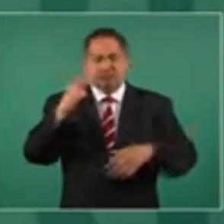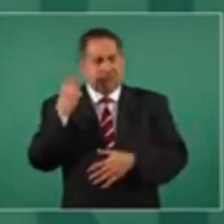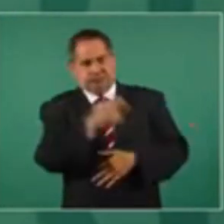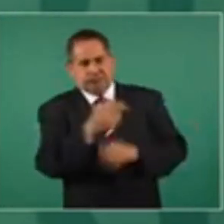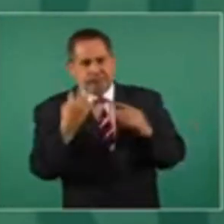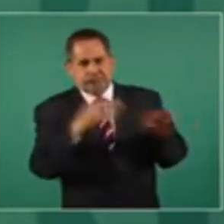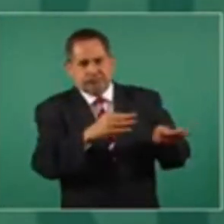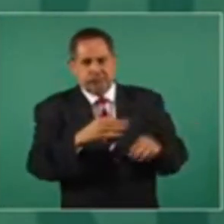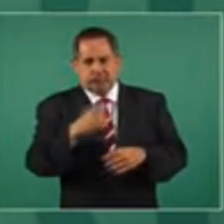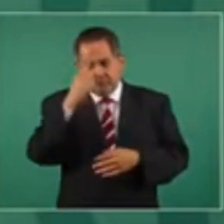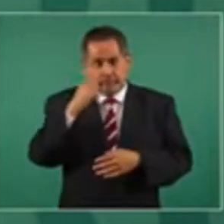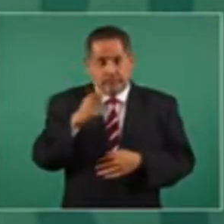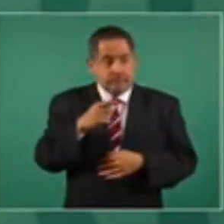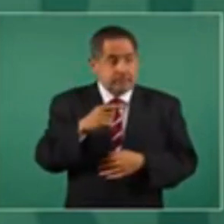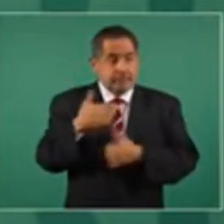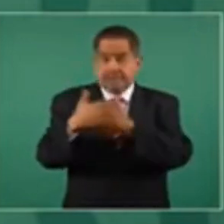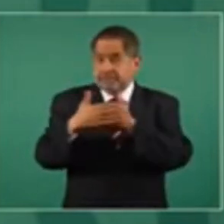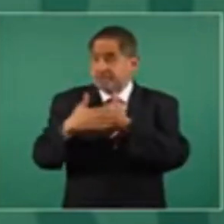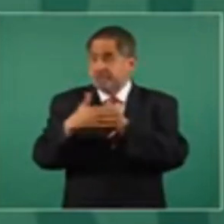para que los que están llegando